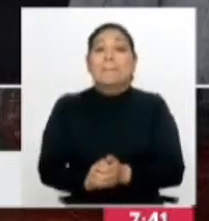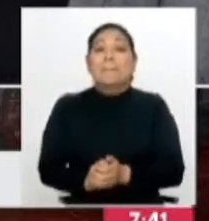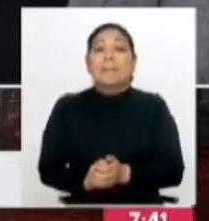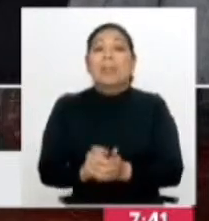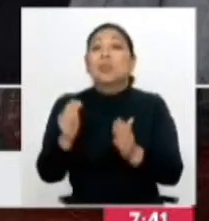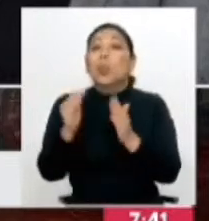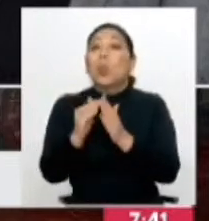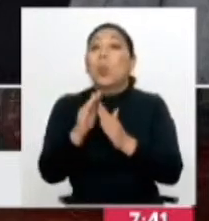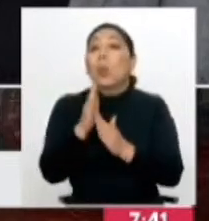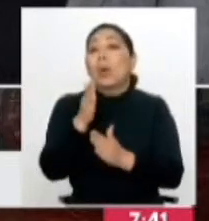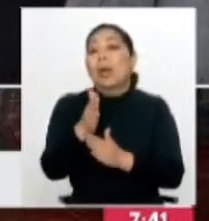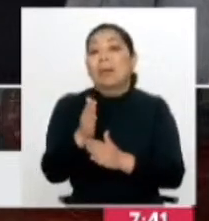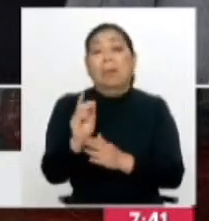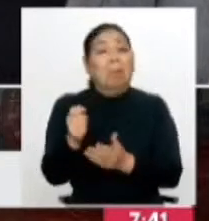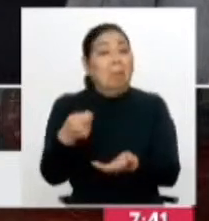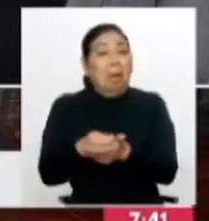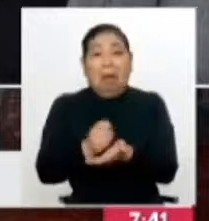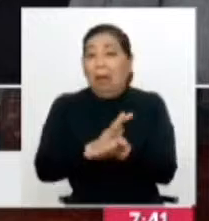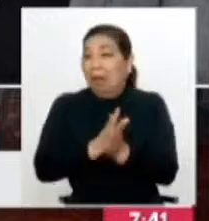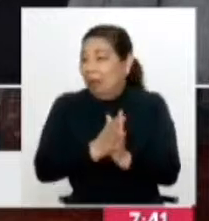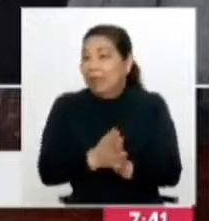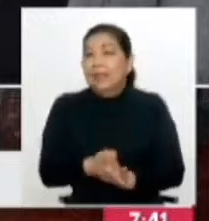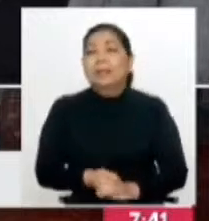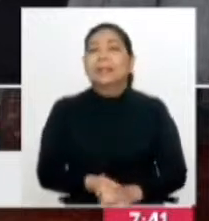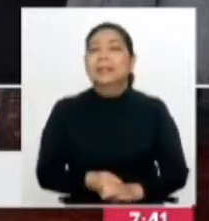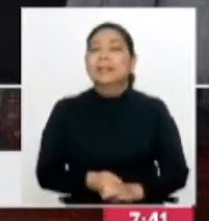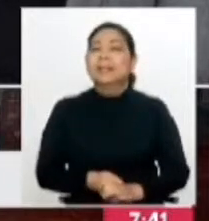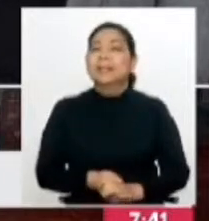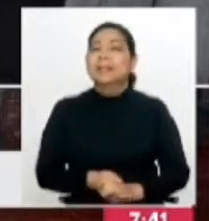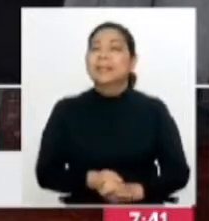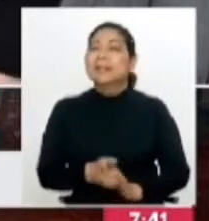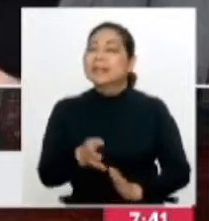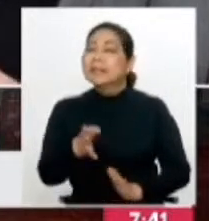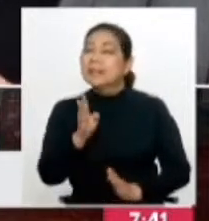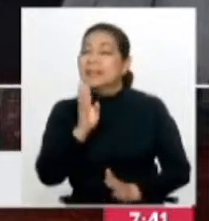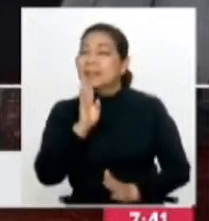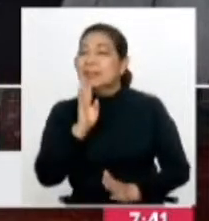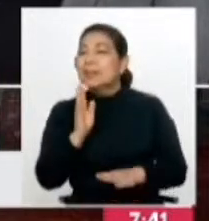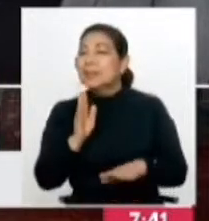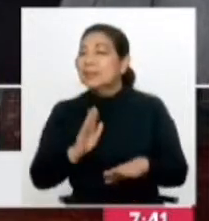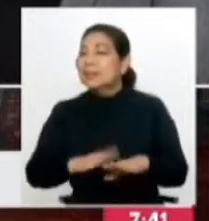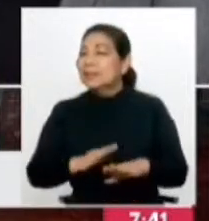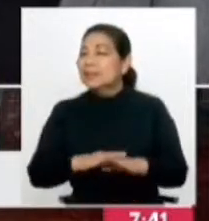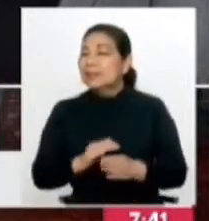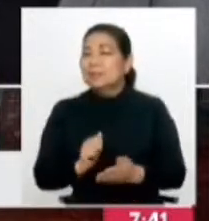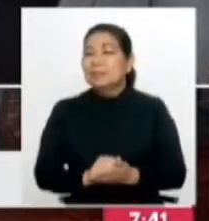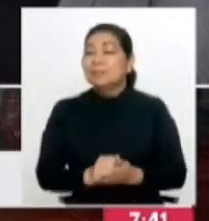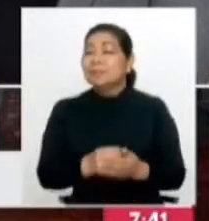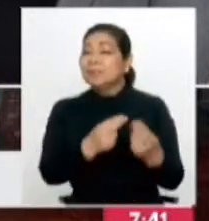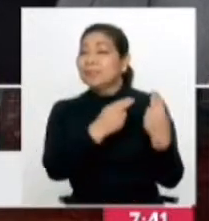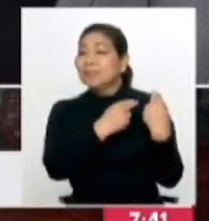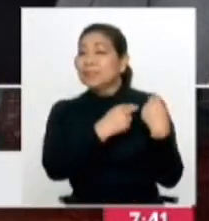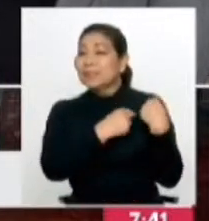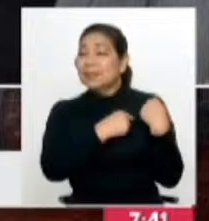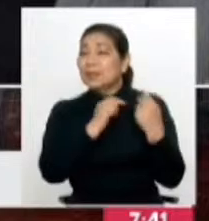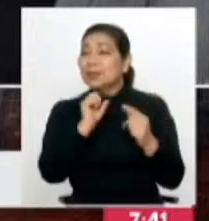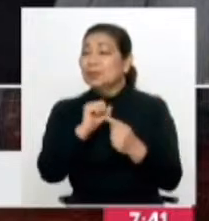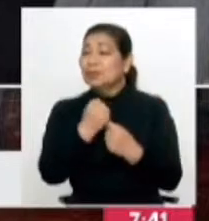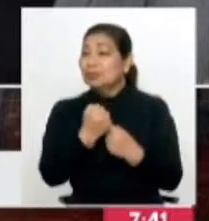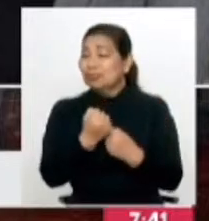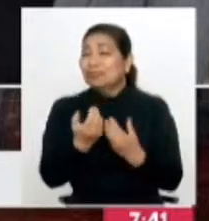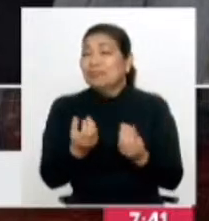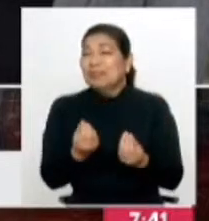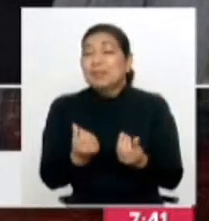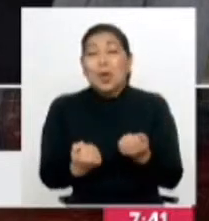a domicilio sin ningún costo. Me detengo en lo que señalaba usted sobre la responsabilidad social, ¿no? Y